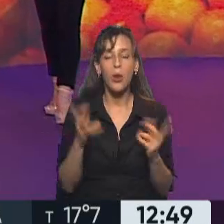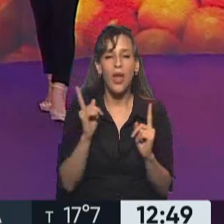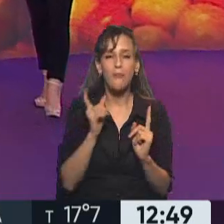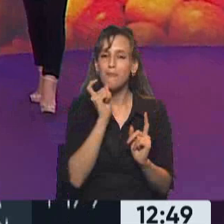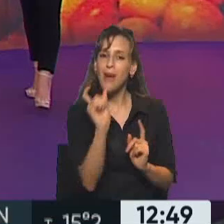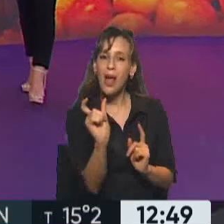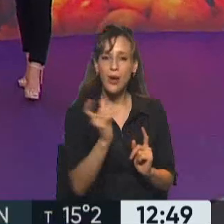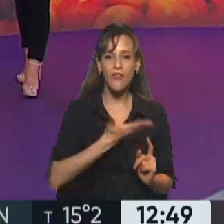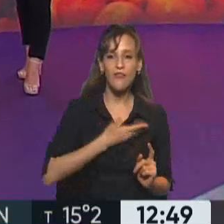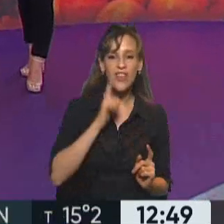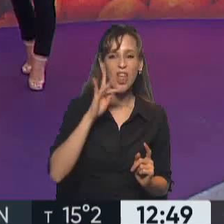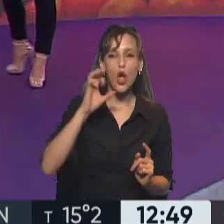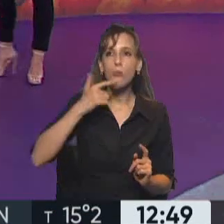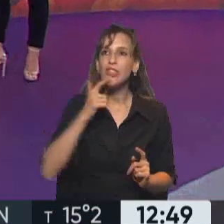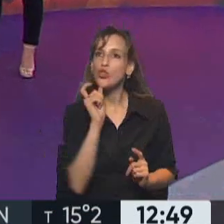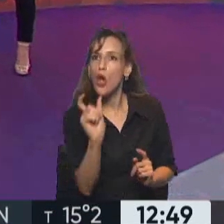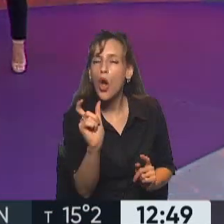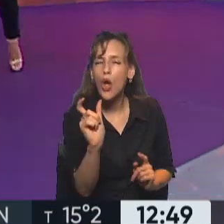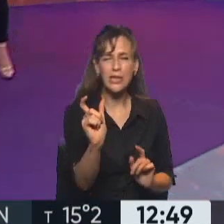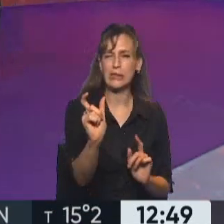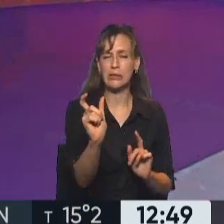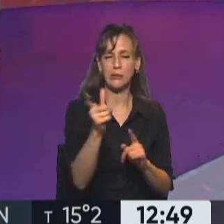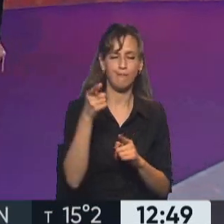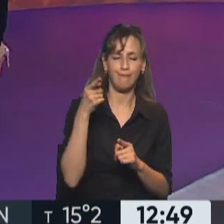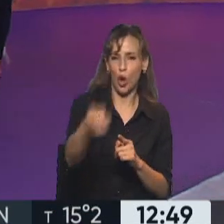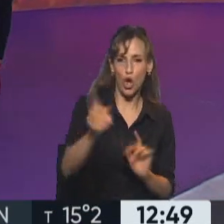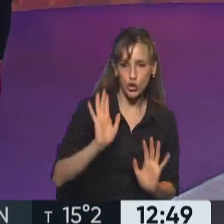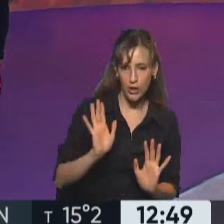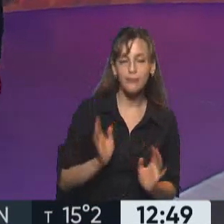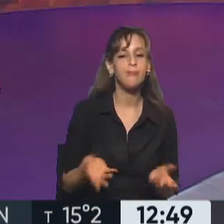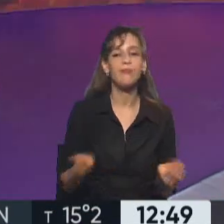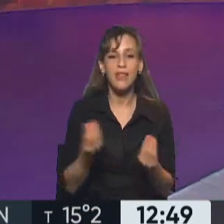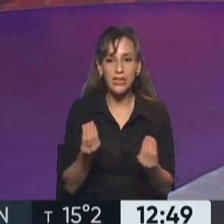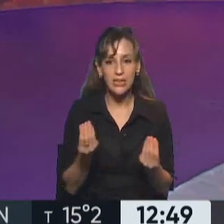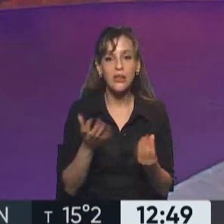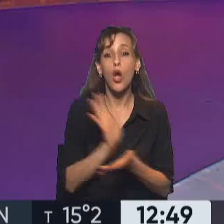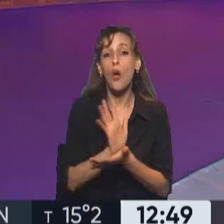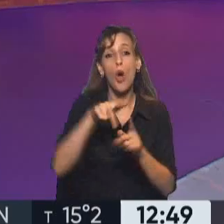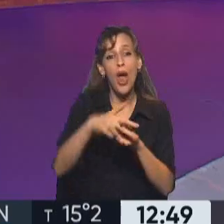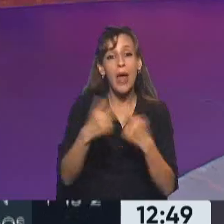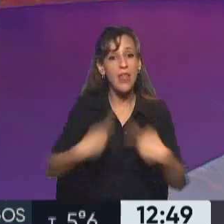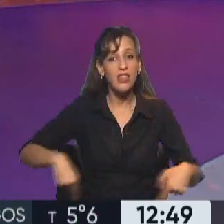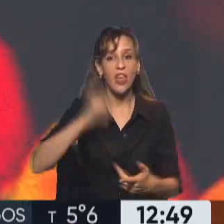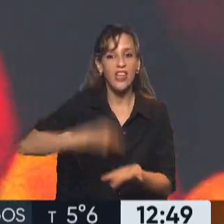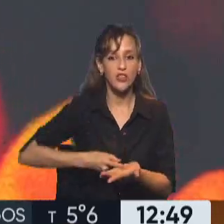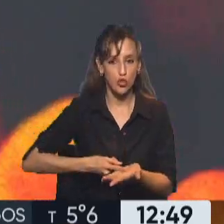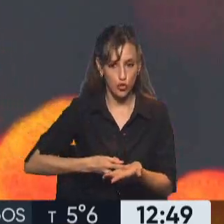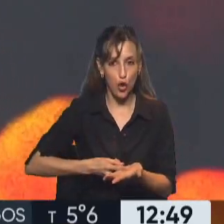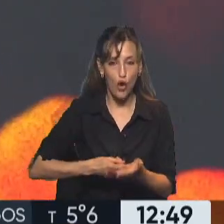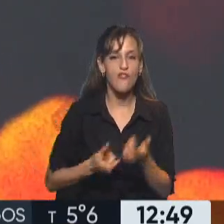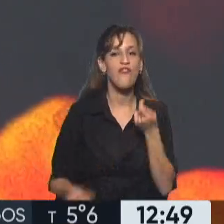de fideicomiso ya genera rechazo. ¿De qué estamos hablando? Bueno, un fideicomiso es una herramienta financiera mediante el cual